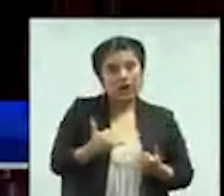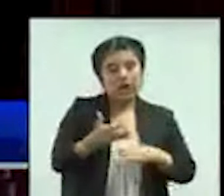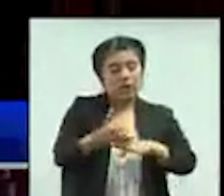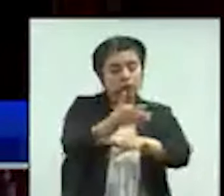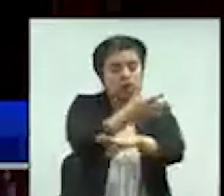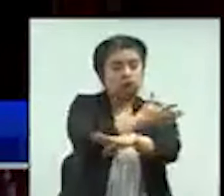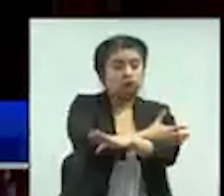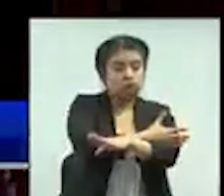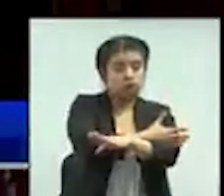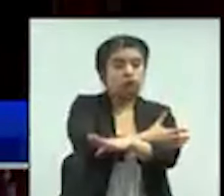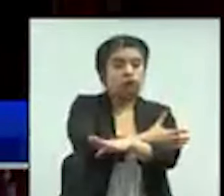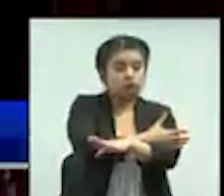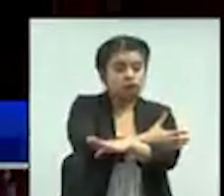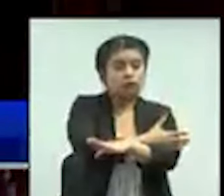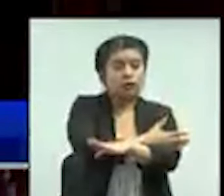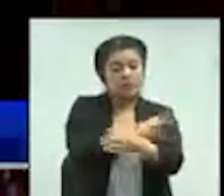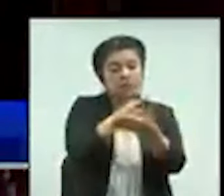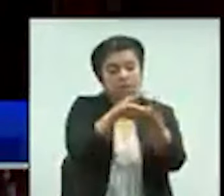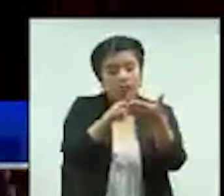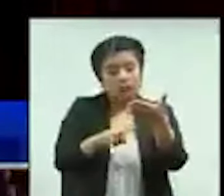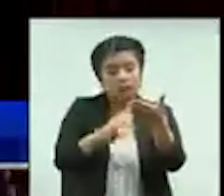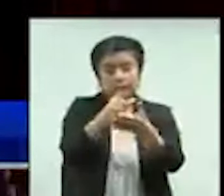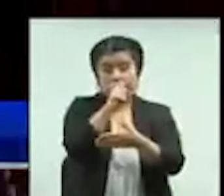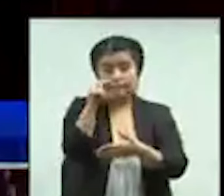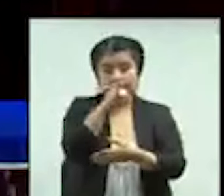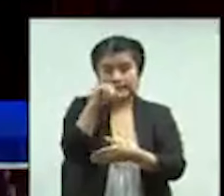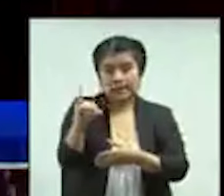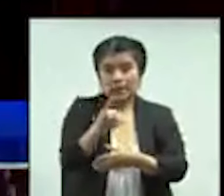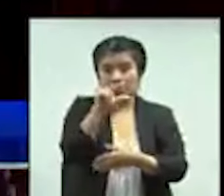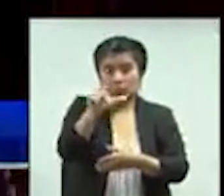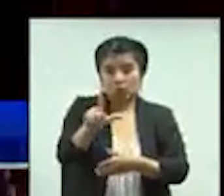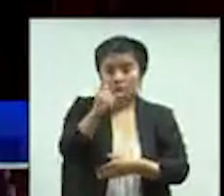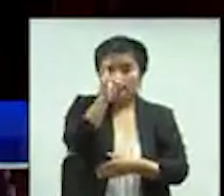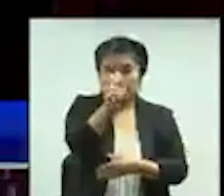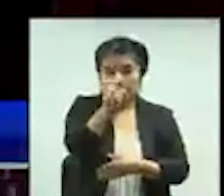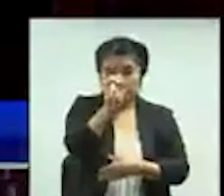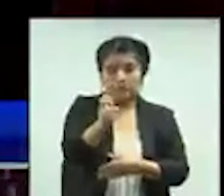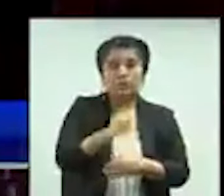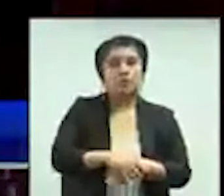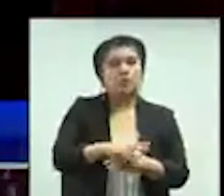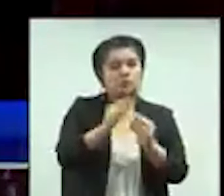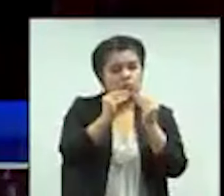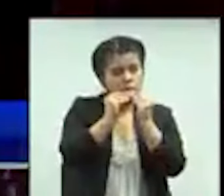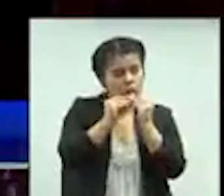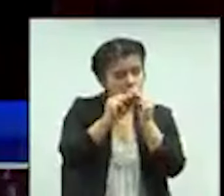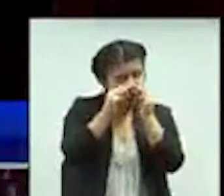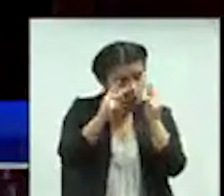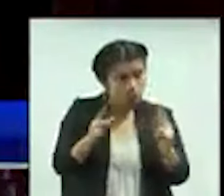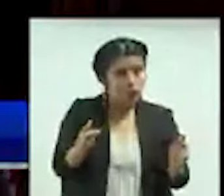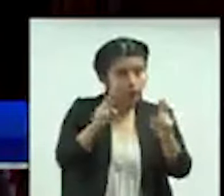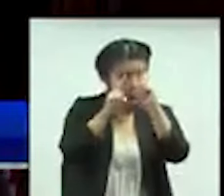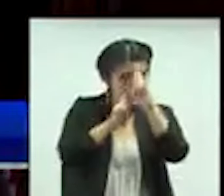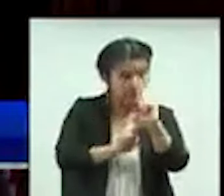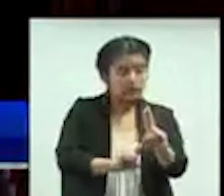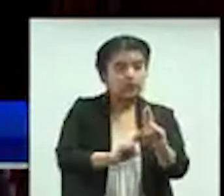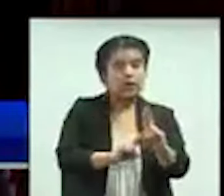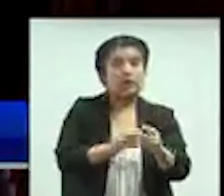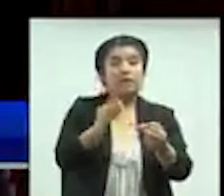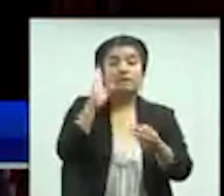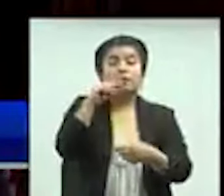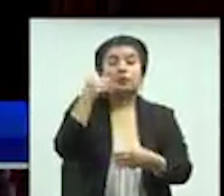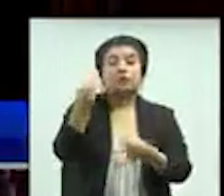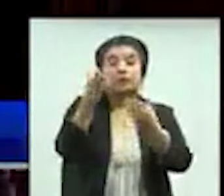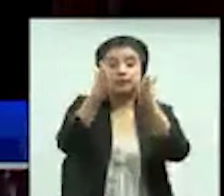desde hace mucho tiempo, desde el mes de julio. Por lo cual, de manera muy respetuosa, solicito, porque el pueblo de